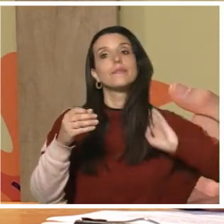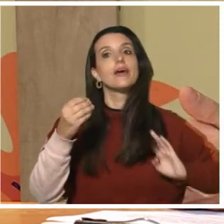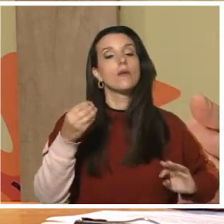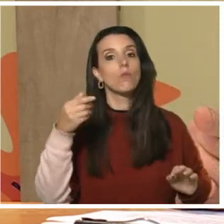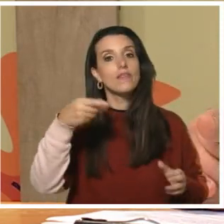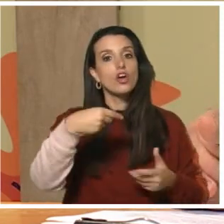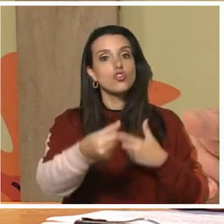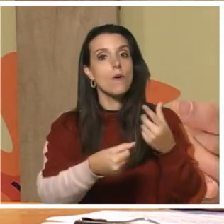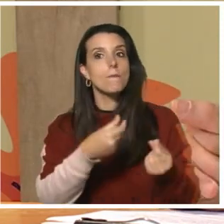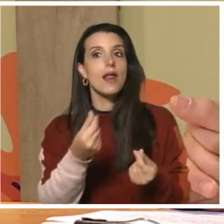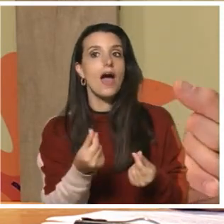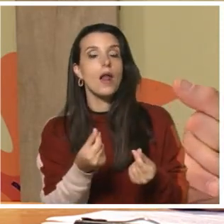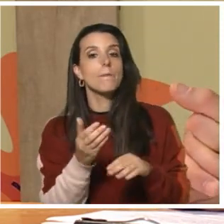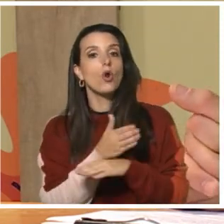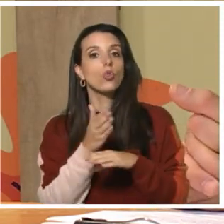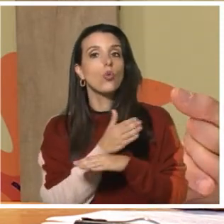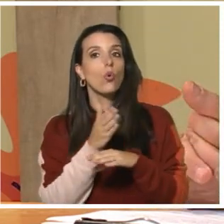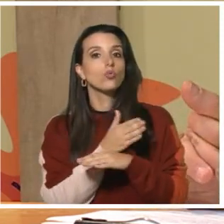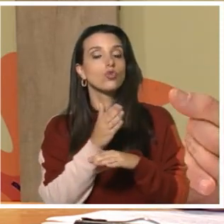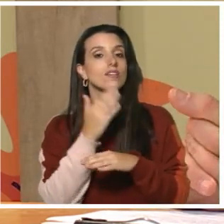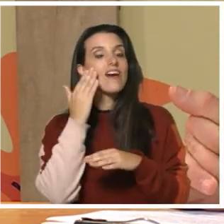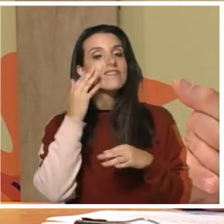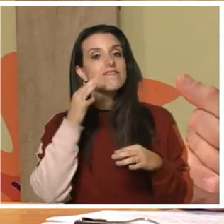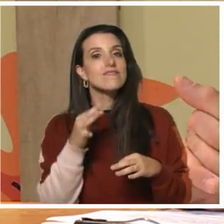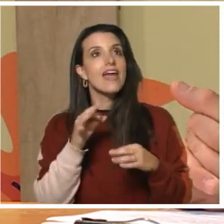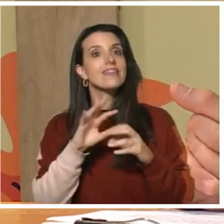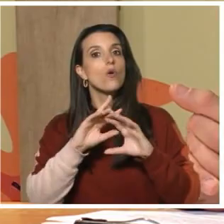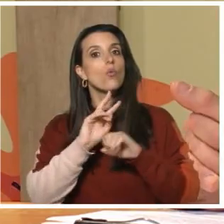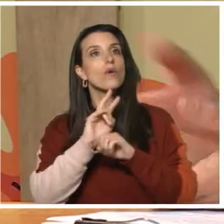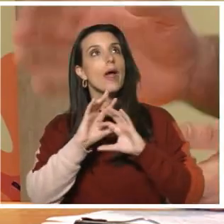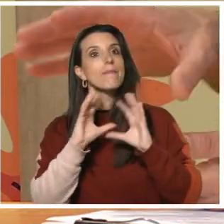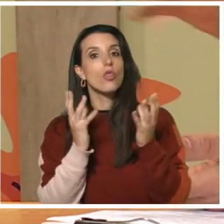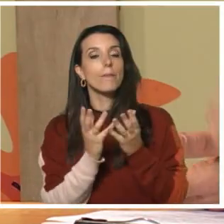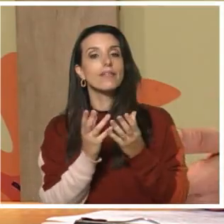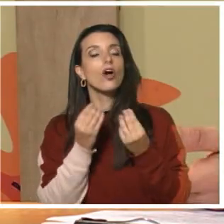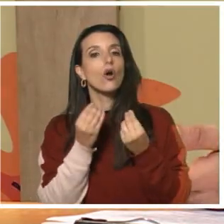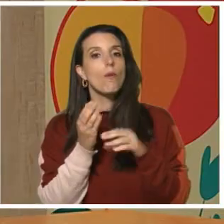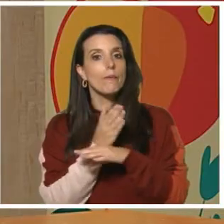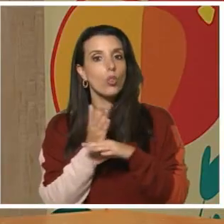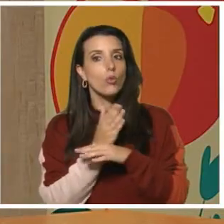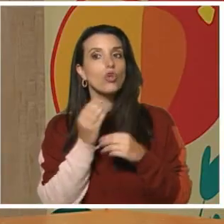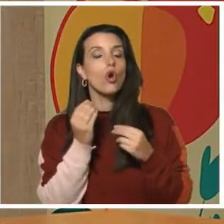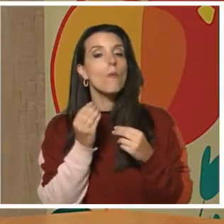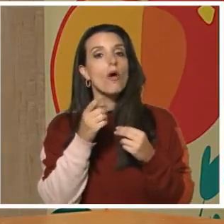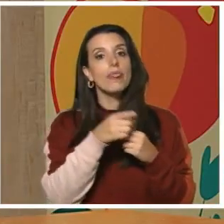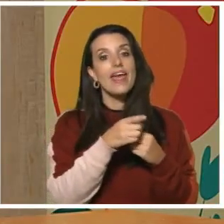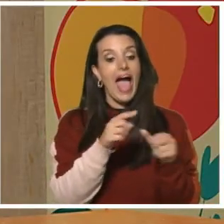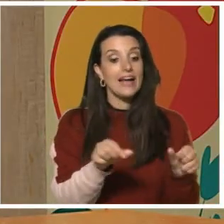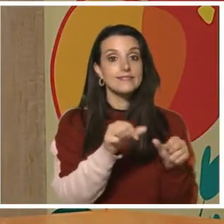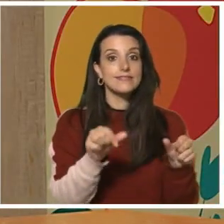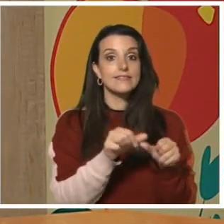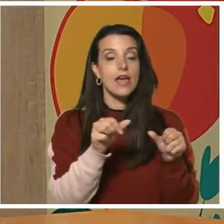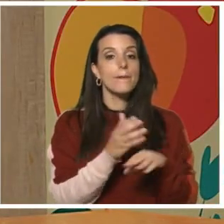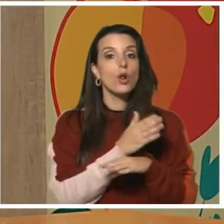comprar productos conscientes del cuidado del medio ambiente, ¿verdad? Uh-huh. Son productos conscientes, desde la elaboración